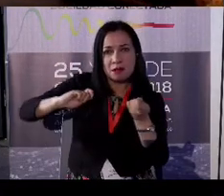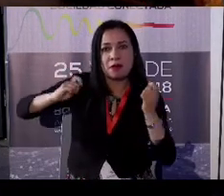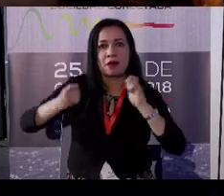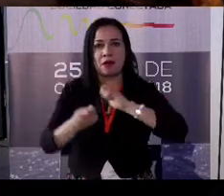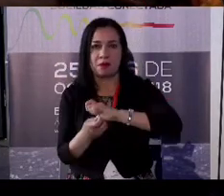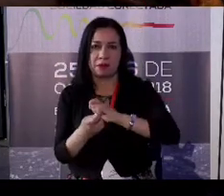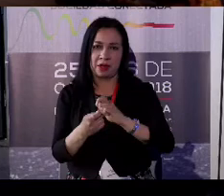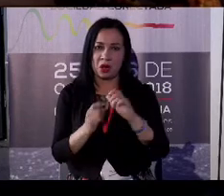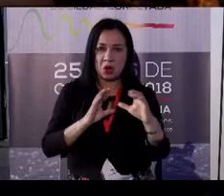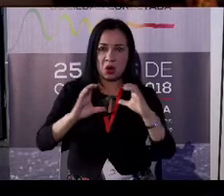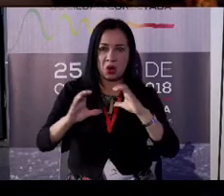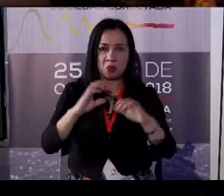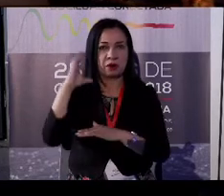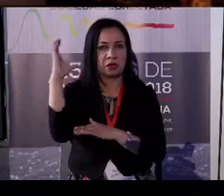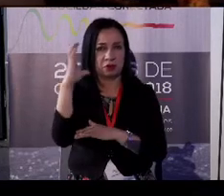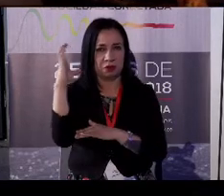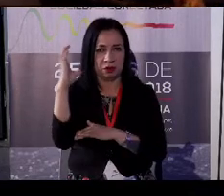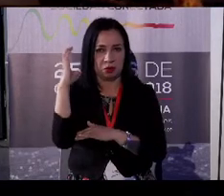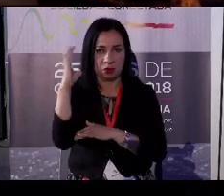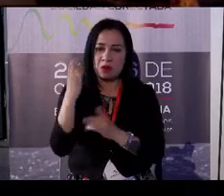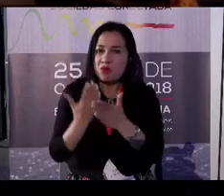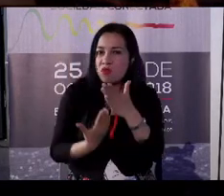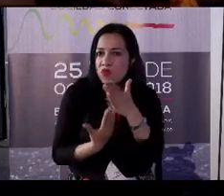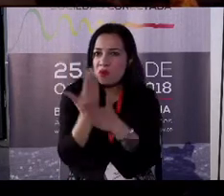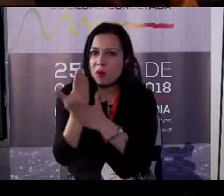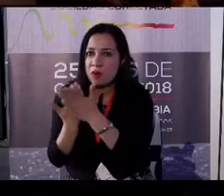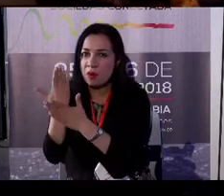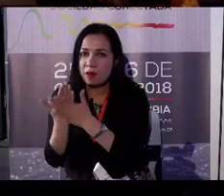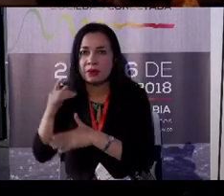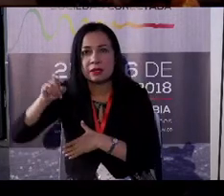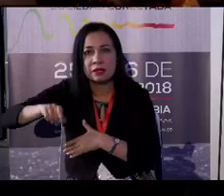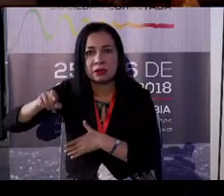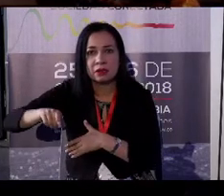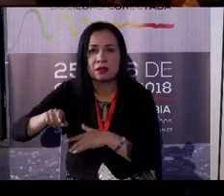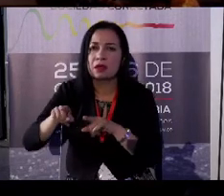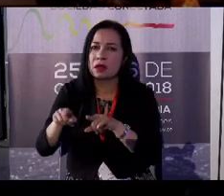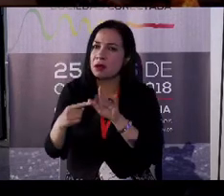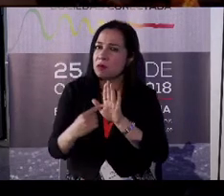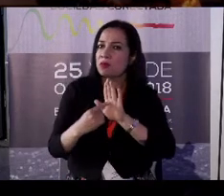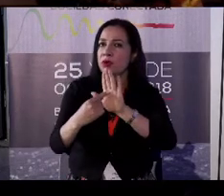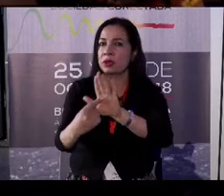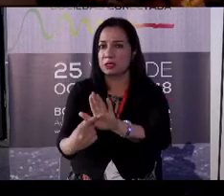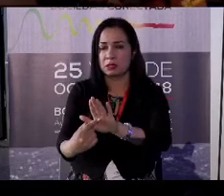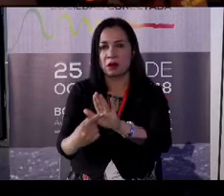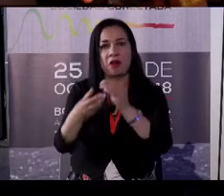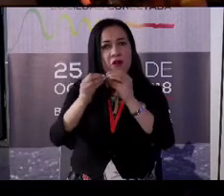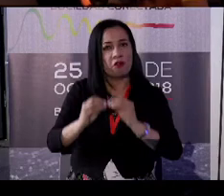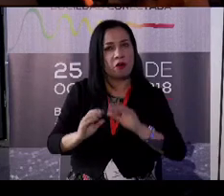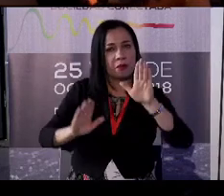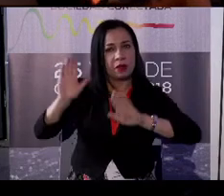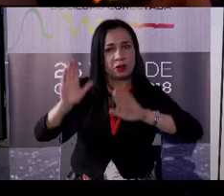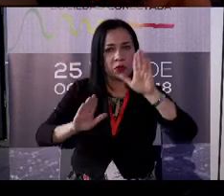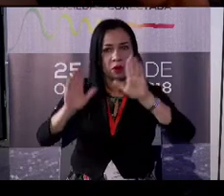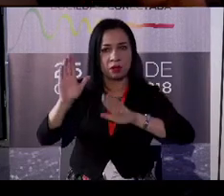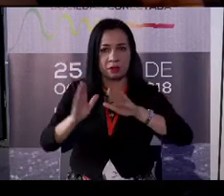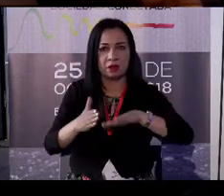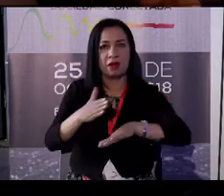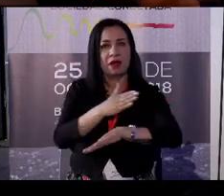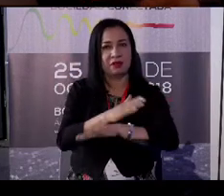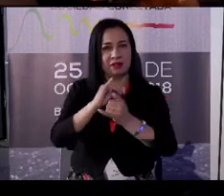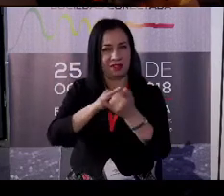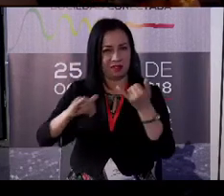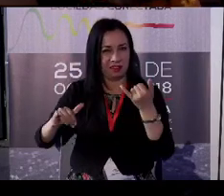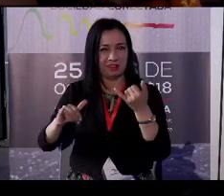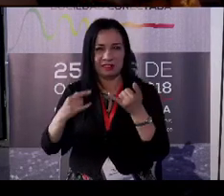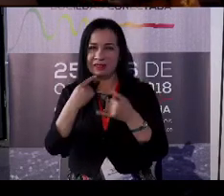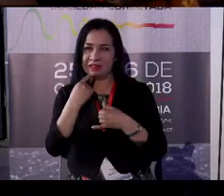Colombia, plantea un tipo de subasta como la que dijiste al final que